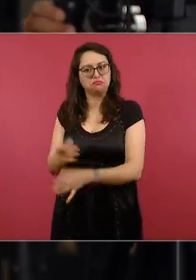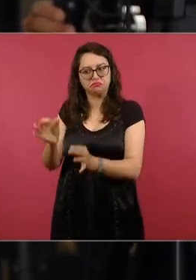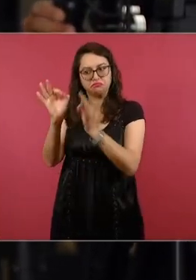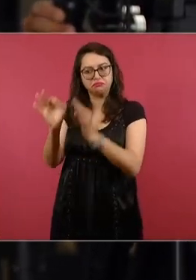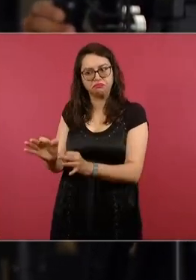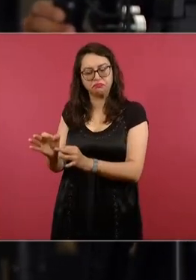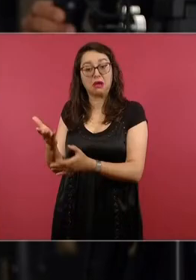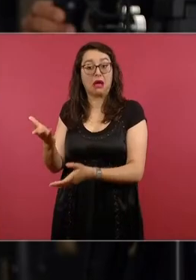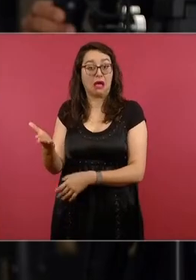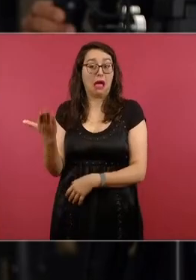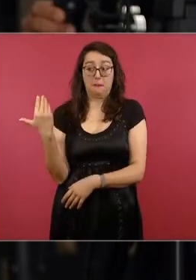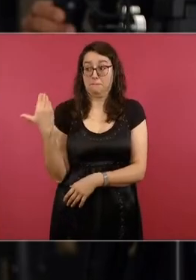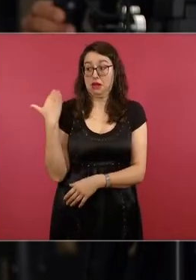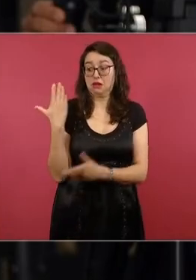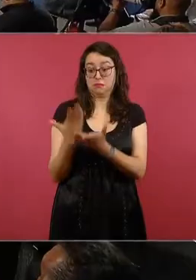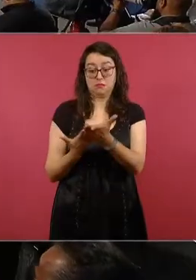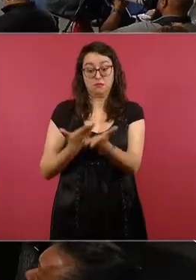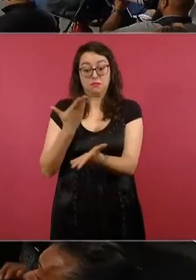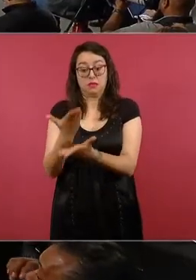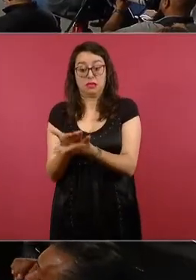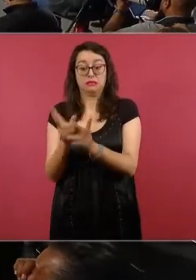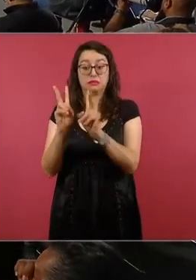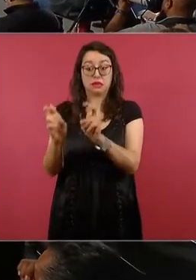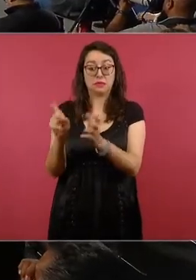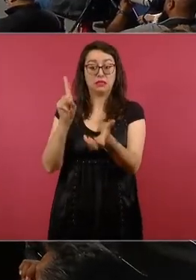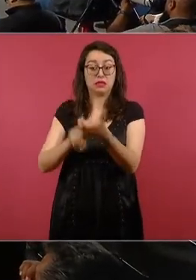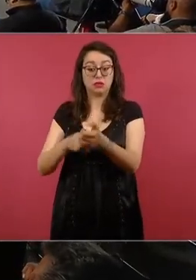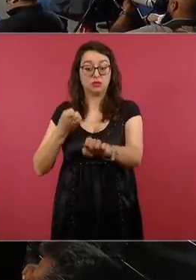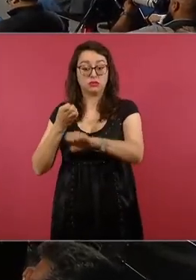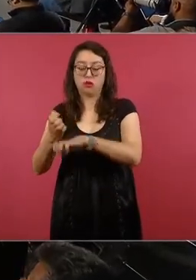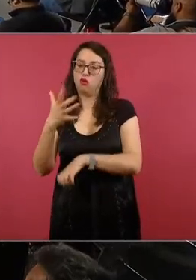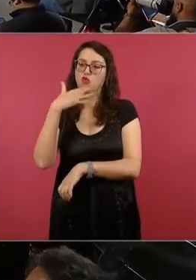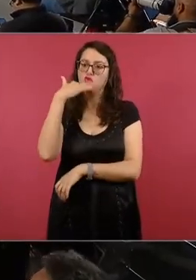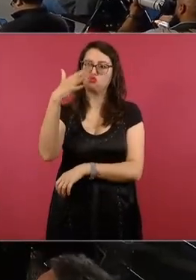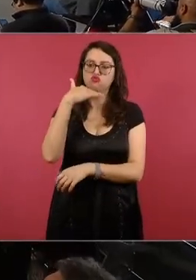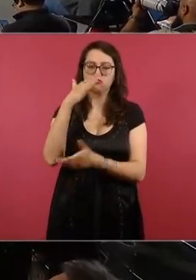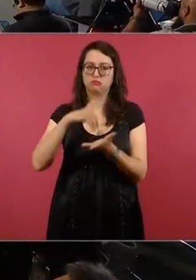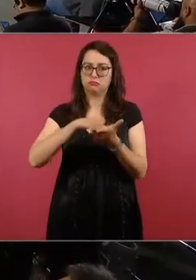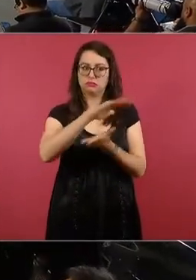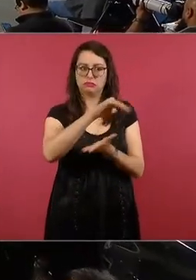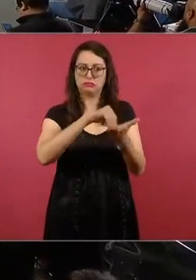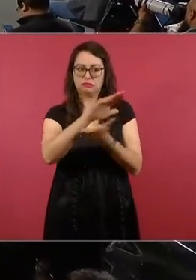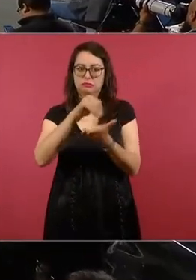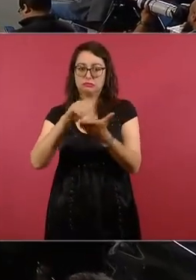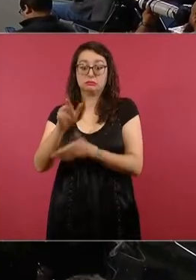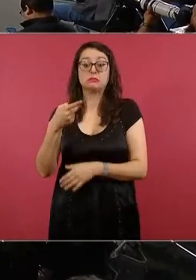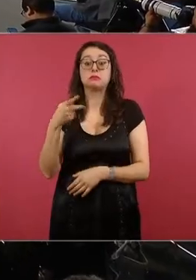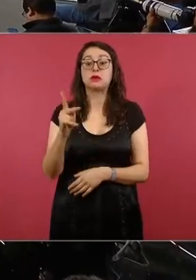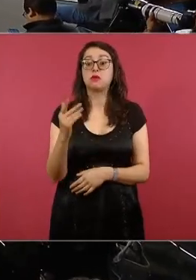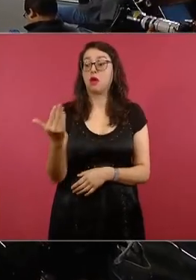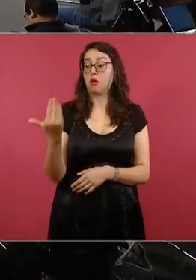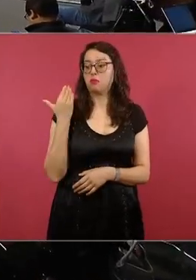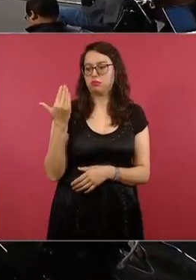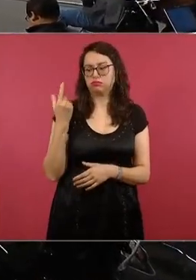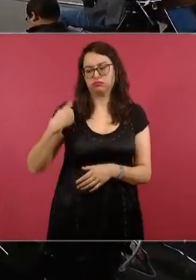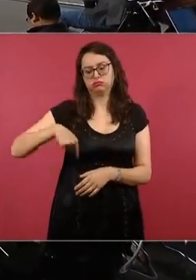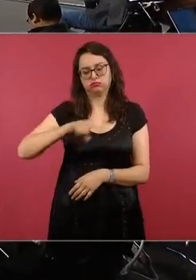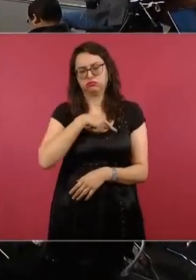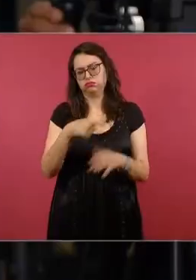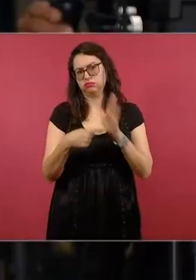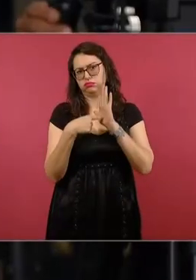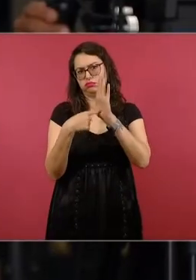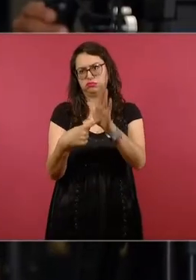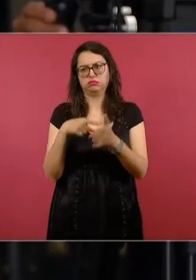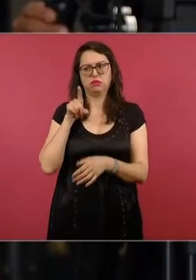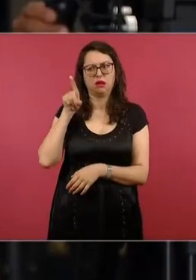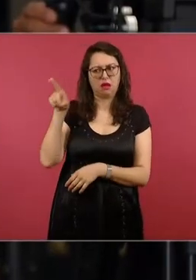como eje central el Plan de Desarrollo Estatal el combate a la corrupción. Sin embargo, recientemente dimos a conocer un conflicto de interés en la Comisión del